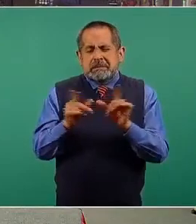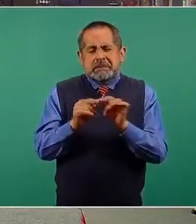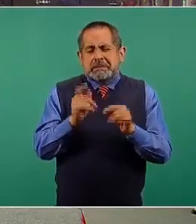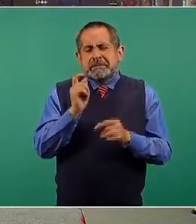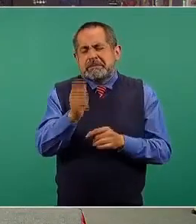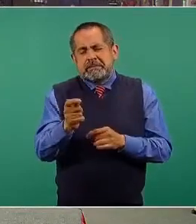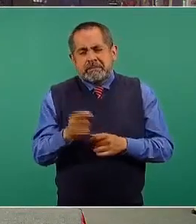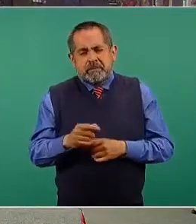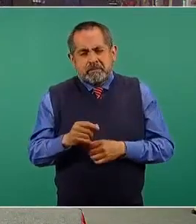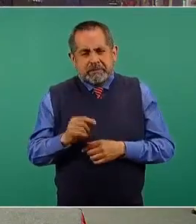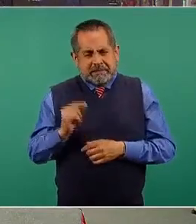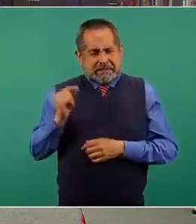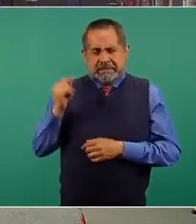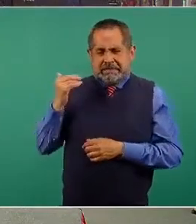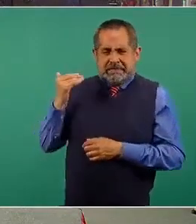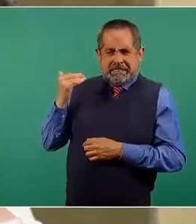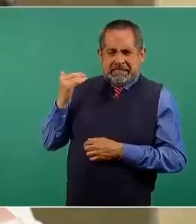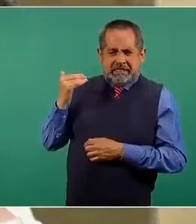confirmar lo que hace unos momentos